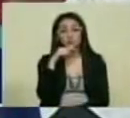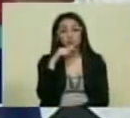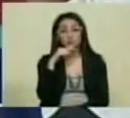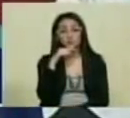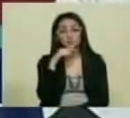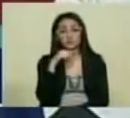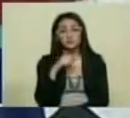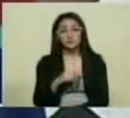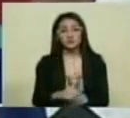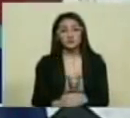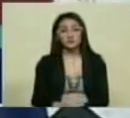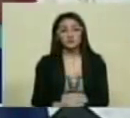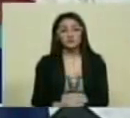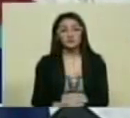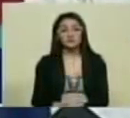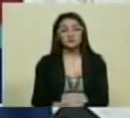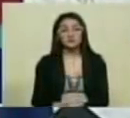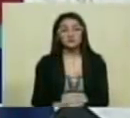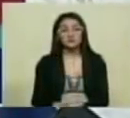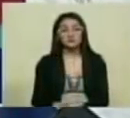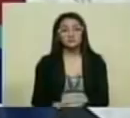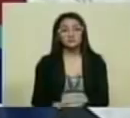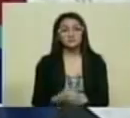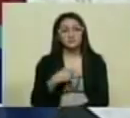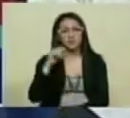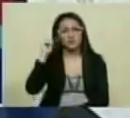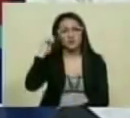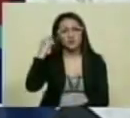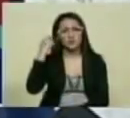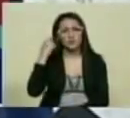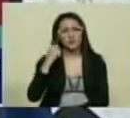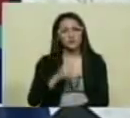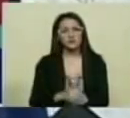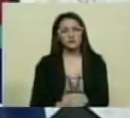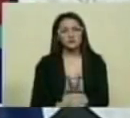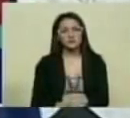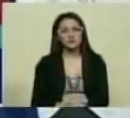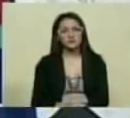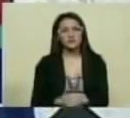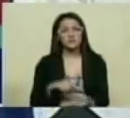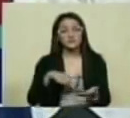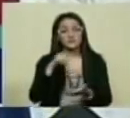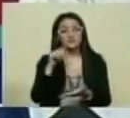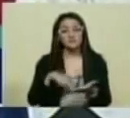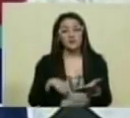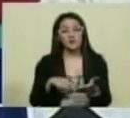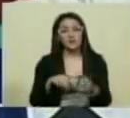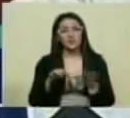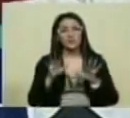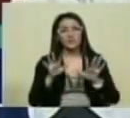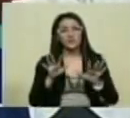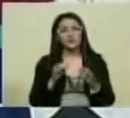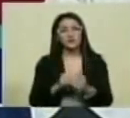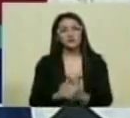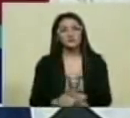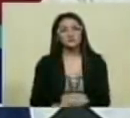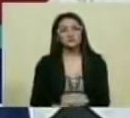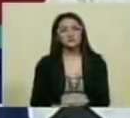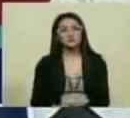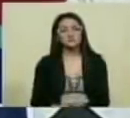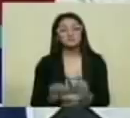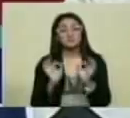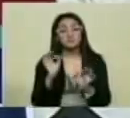de octubre, estamos en pleno paro. Yo recuerdo perfectamente, esto fue firmado el 10, pero el 12. Y nosotros ese